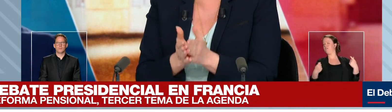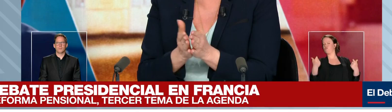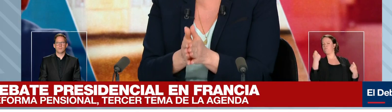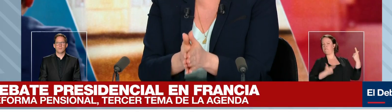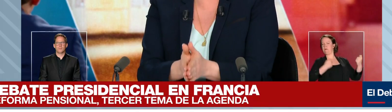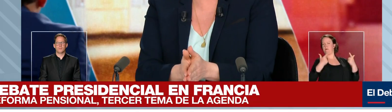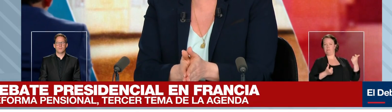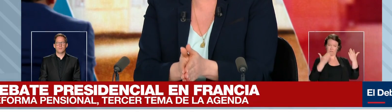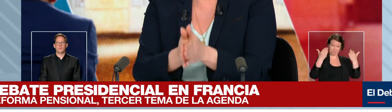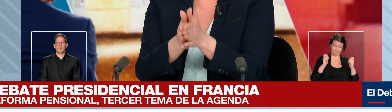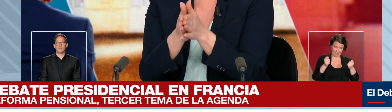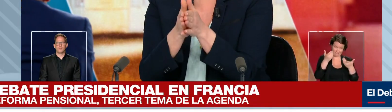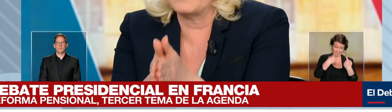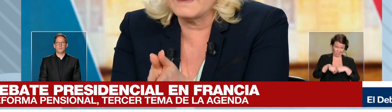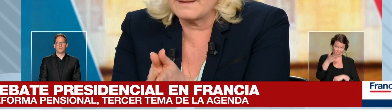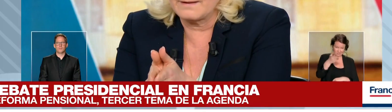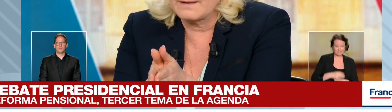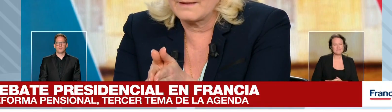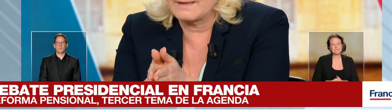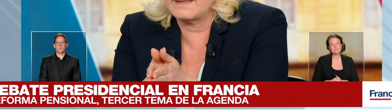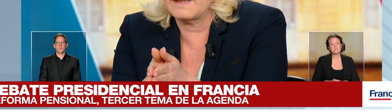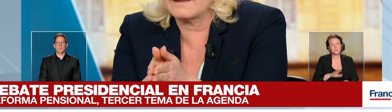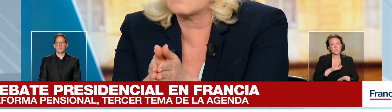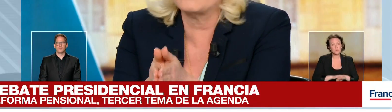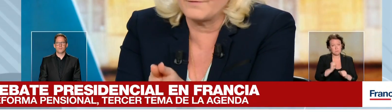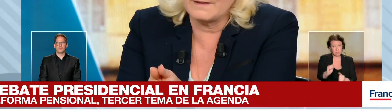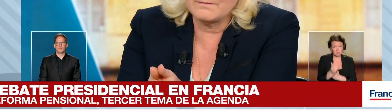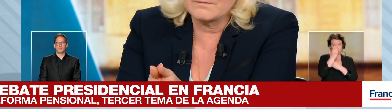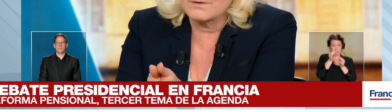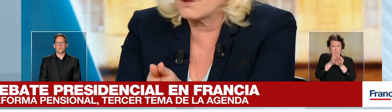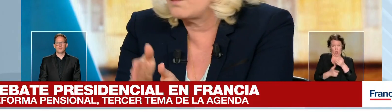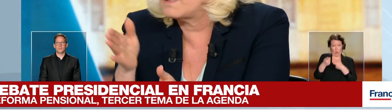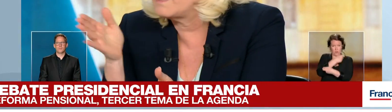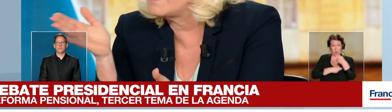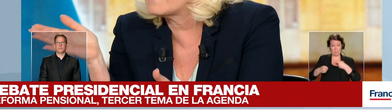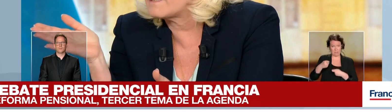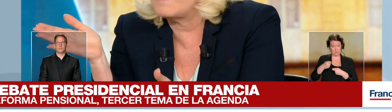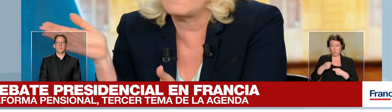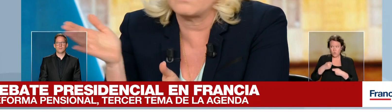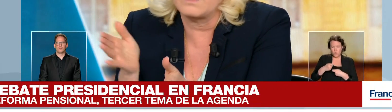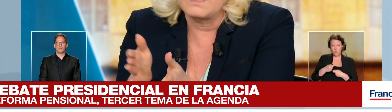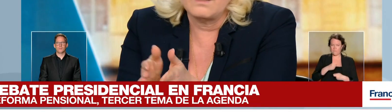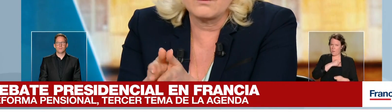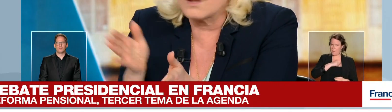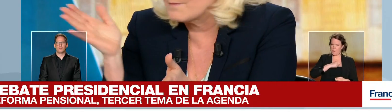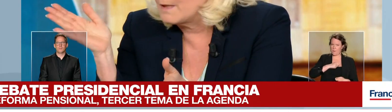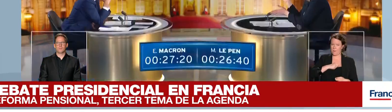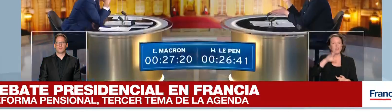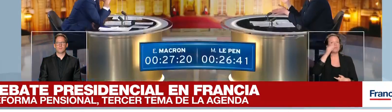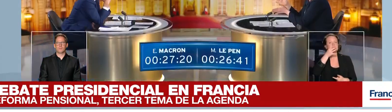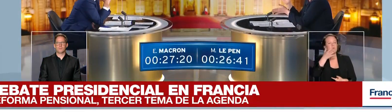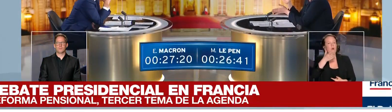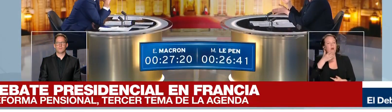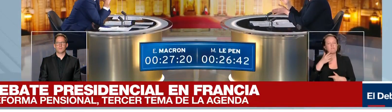lo habían presentado como el Mozart de las finanzas. Este Mozart tiene un balance económico muy malo. Olvidé